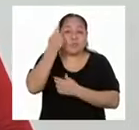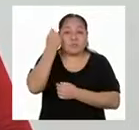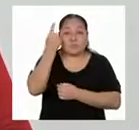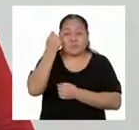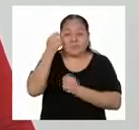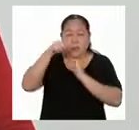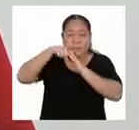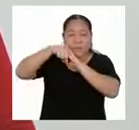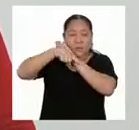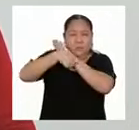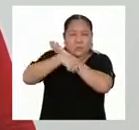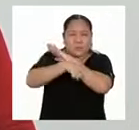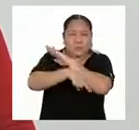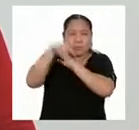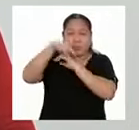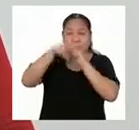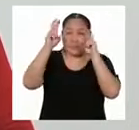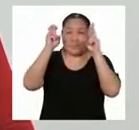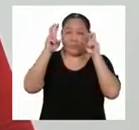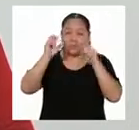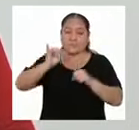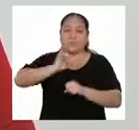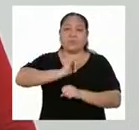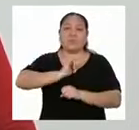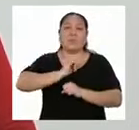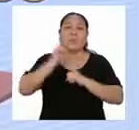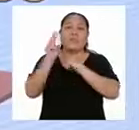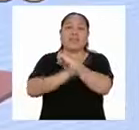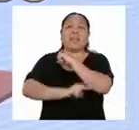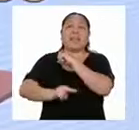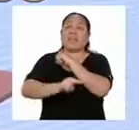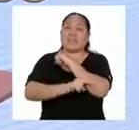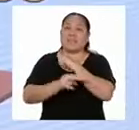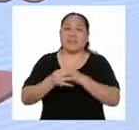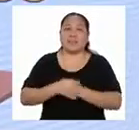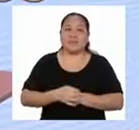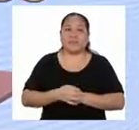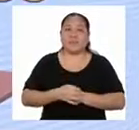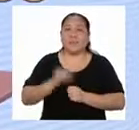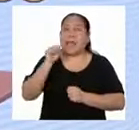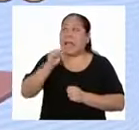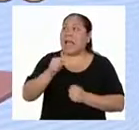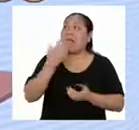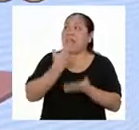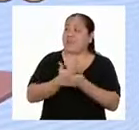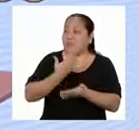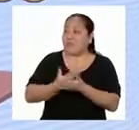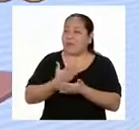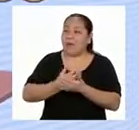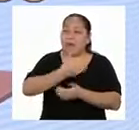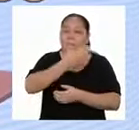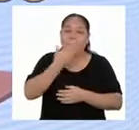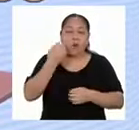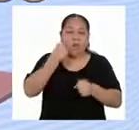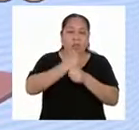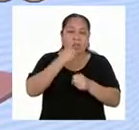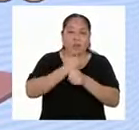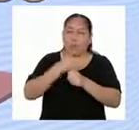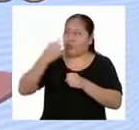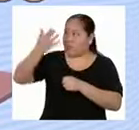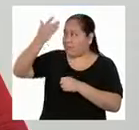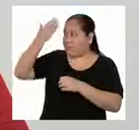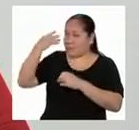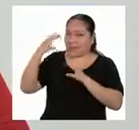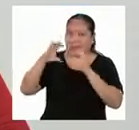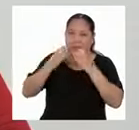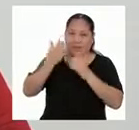a profundidad el tema de la identidad nacional. ¿Y así sustentar mejor el trabajo que hemos creado en las últimas